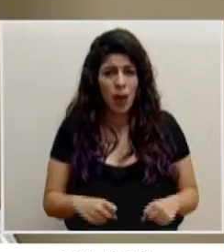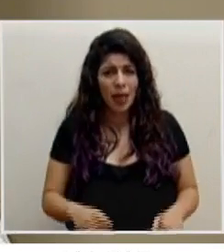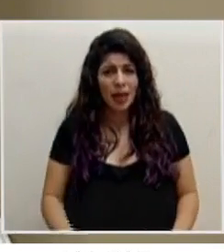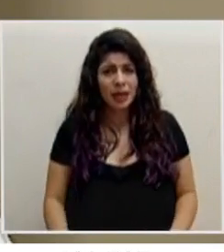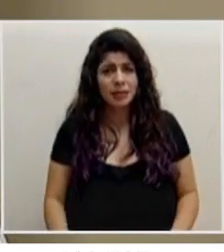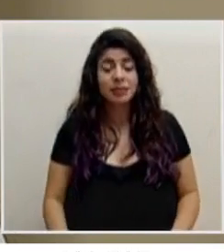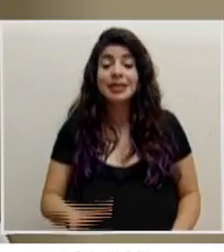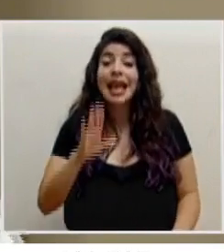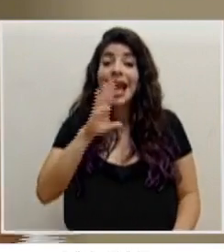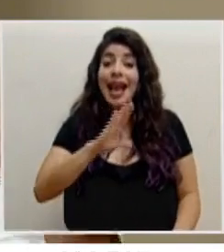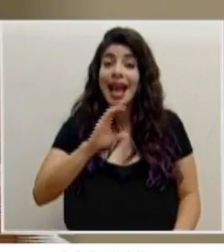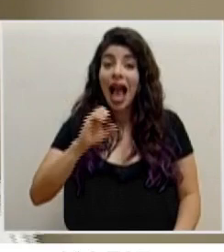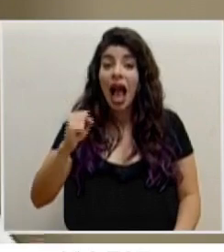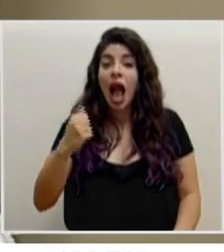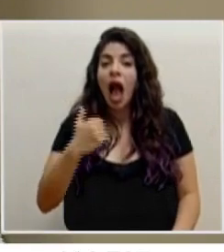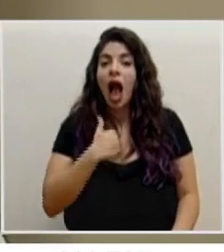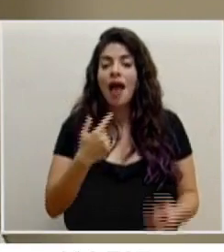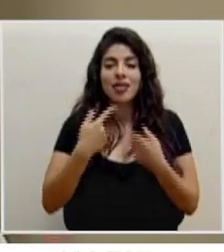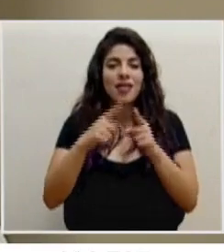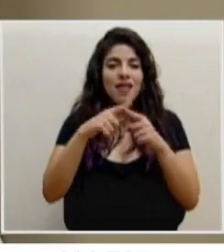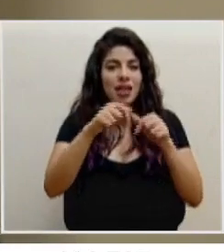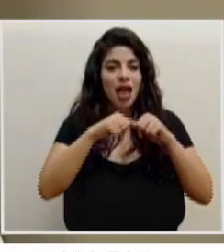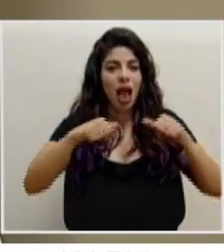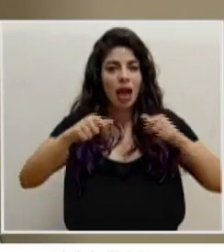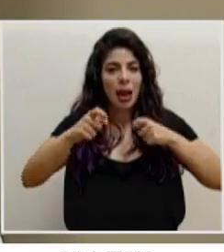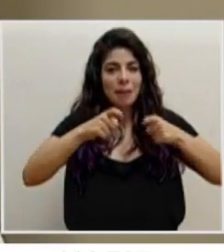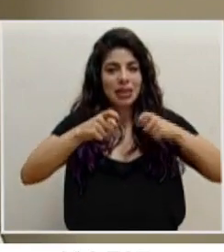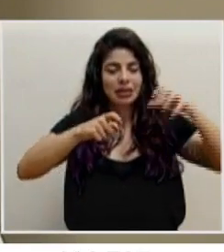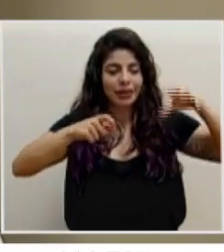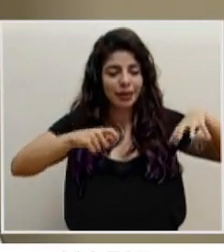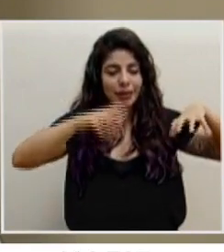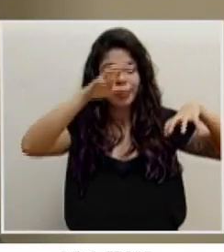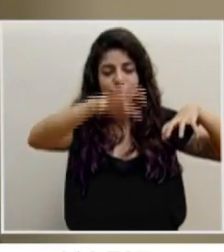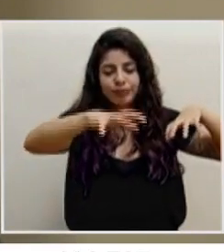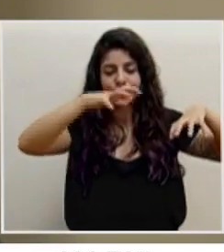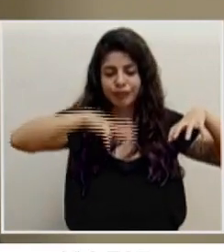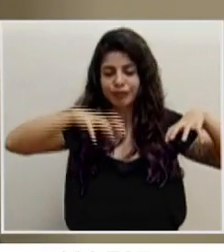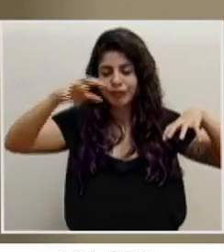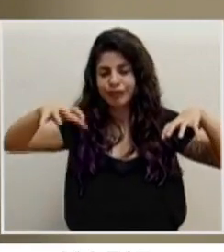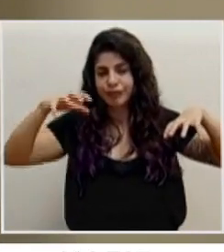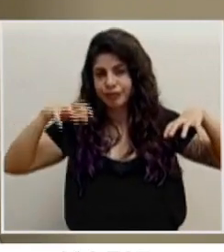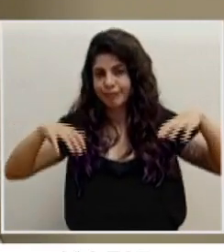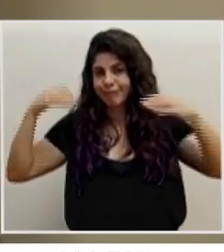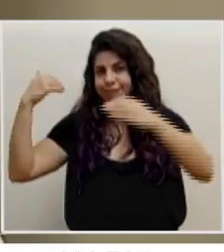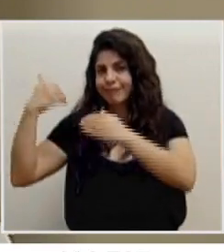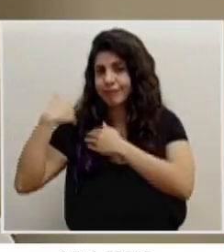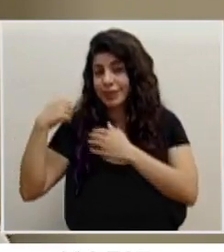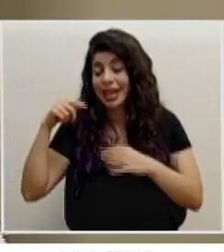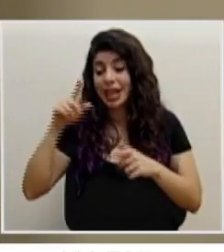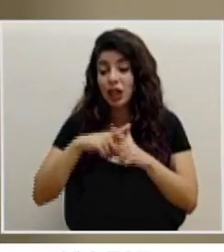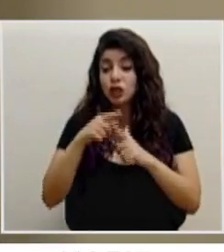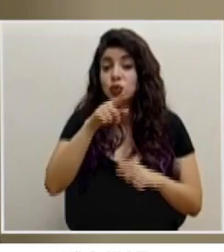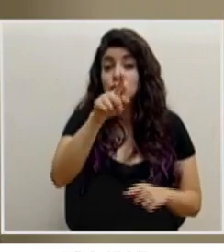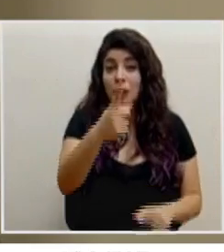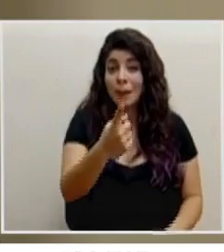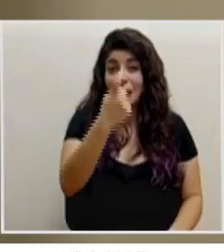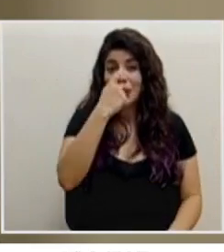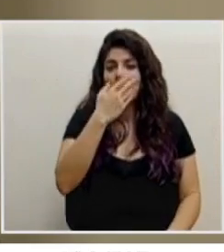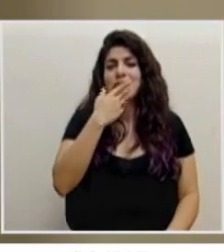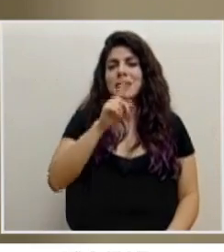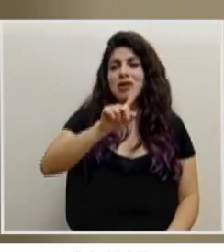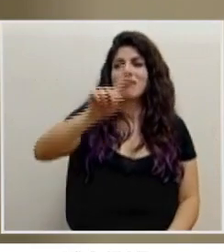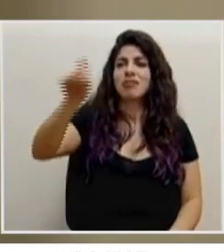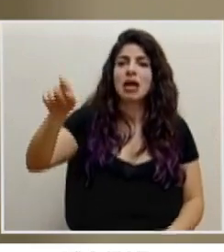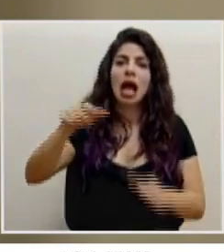La caja tiene diferentes áreas administrativas que se encargan de cada una de estas cosas y yo creo que esa consulta es mejor hacérsela al